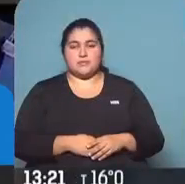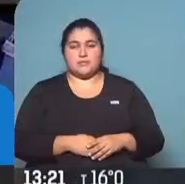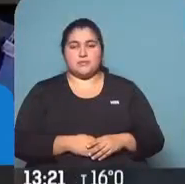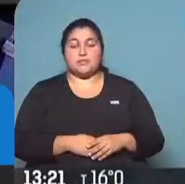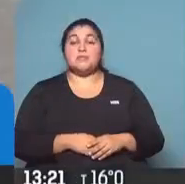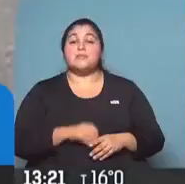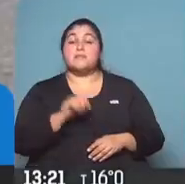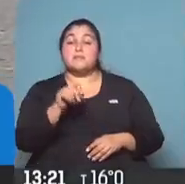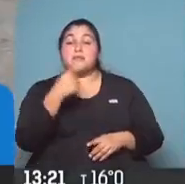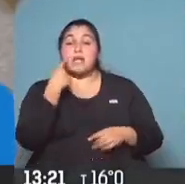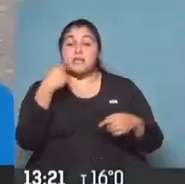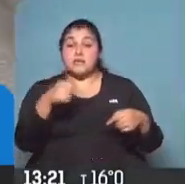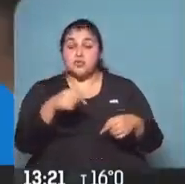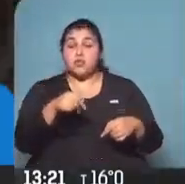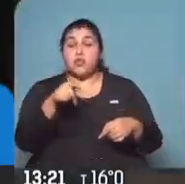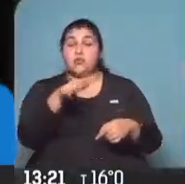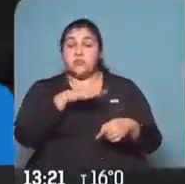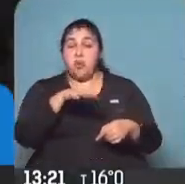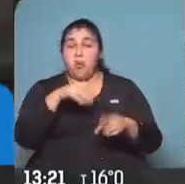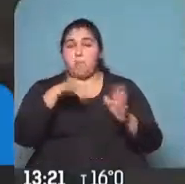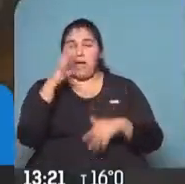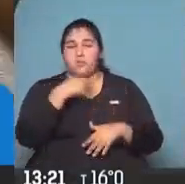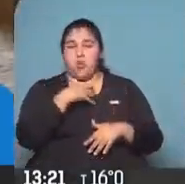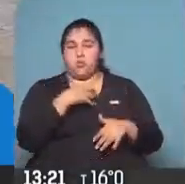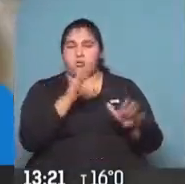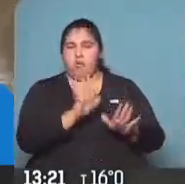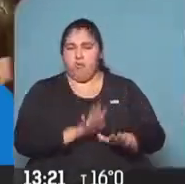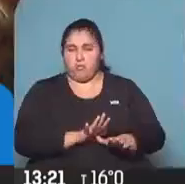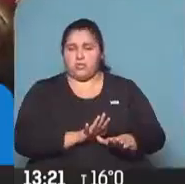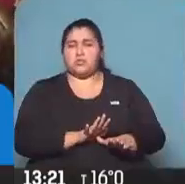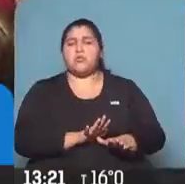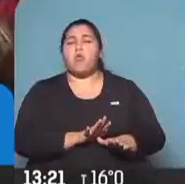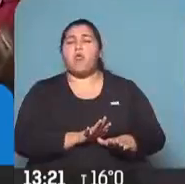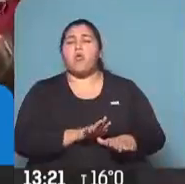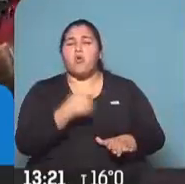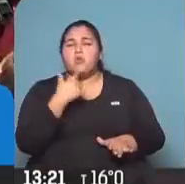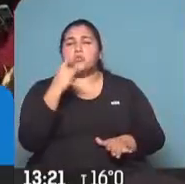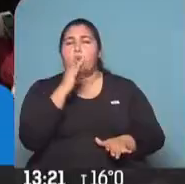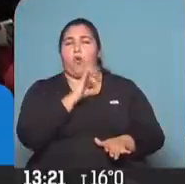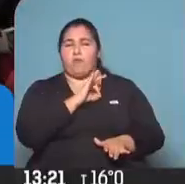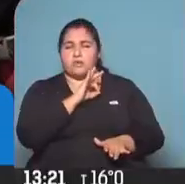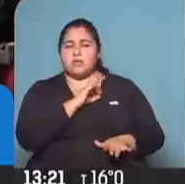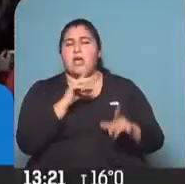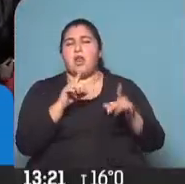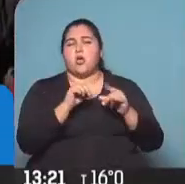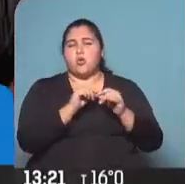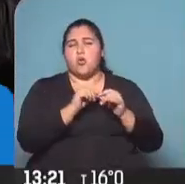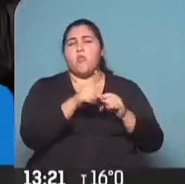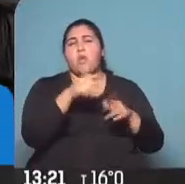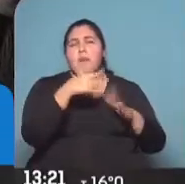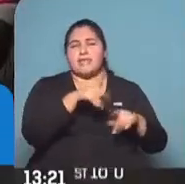el instituto desarrolla en los cursos de formación de suboficiales con apoyo técnico